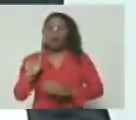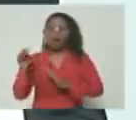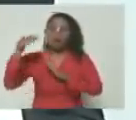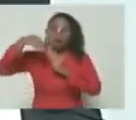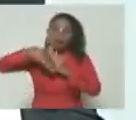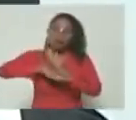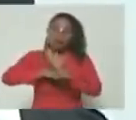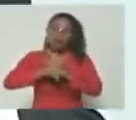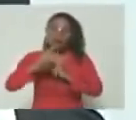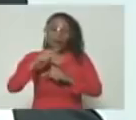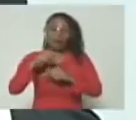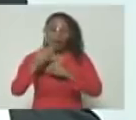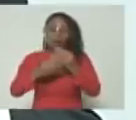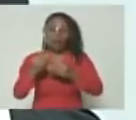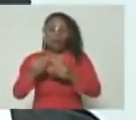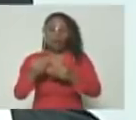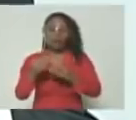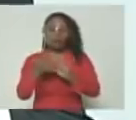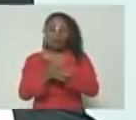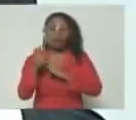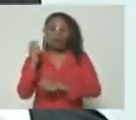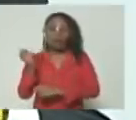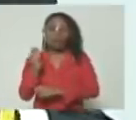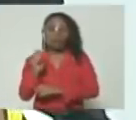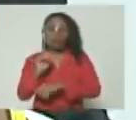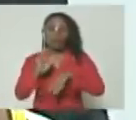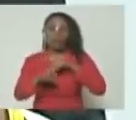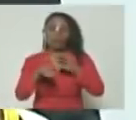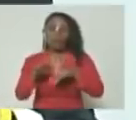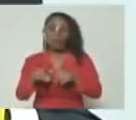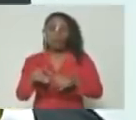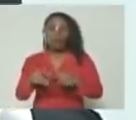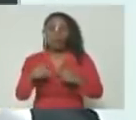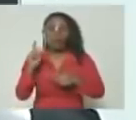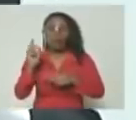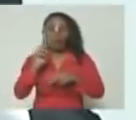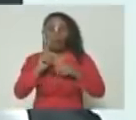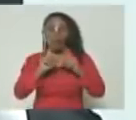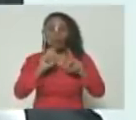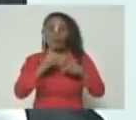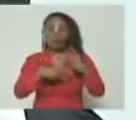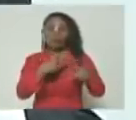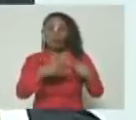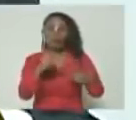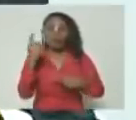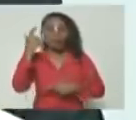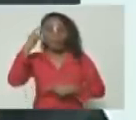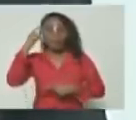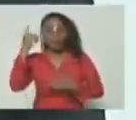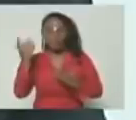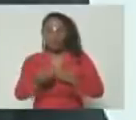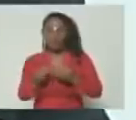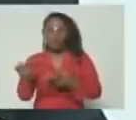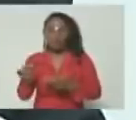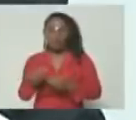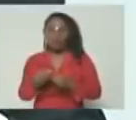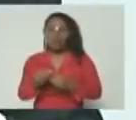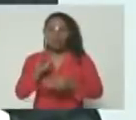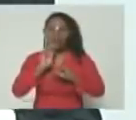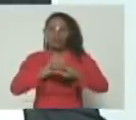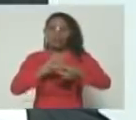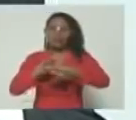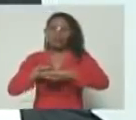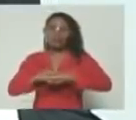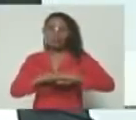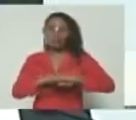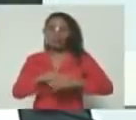posible que eso lo esté pagando el pueblo de a pie. Los productores no consiguen cómo sacar su cosecha. ¿Y cuáles son los planes? Se les anuncian.